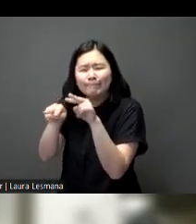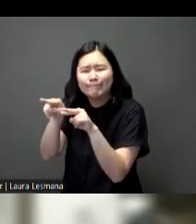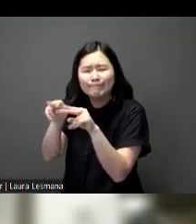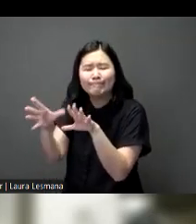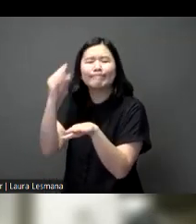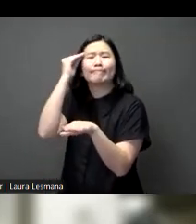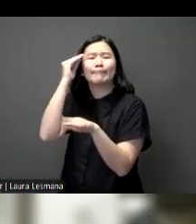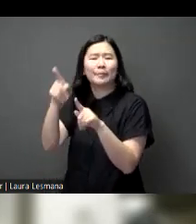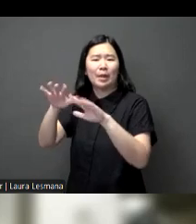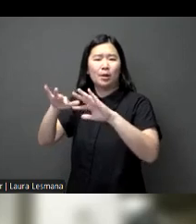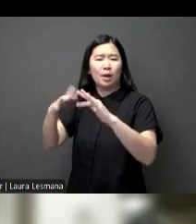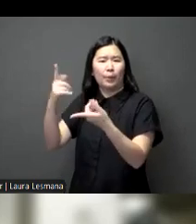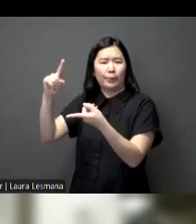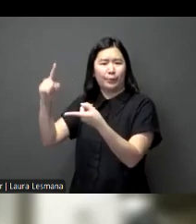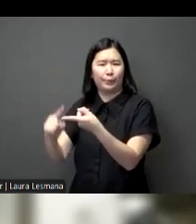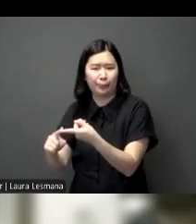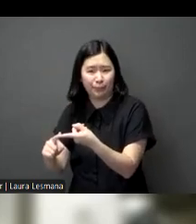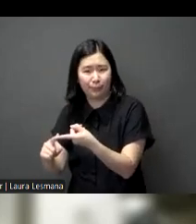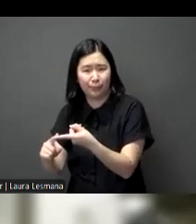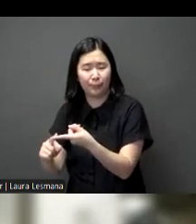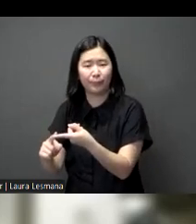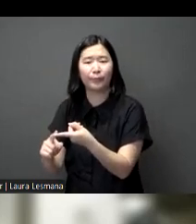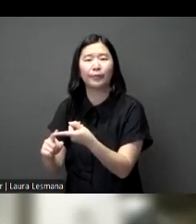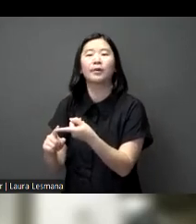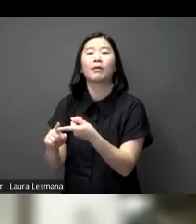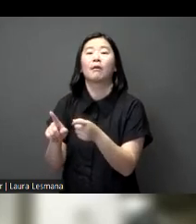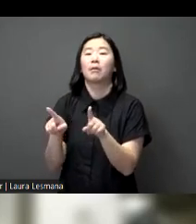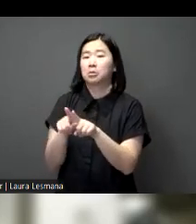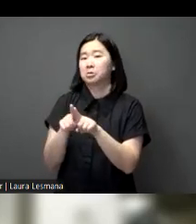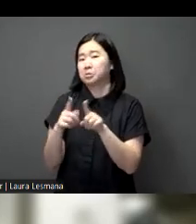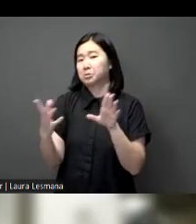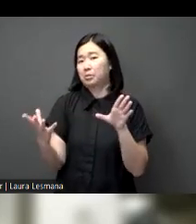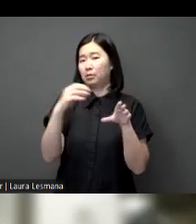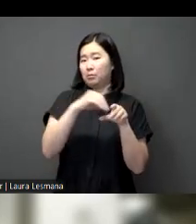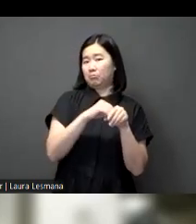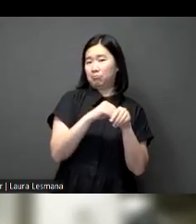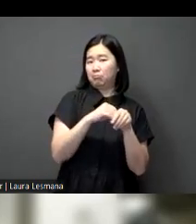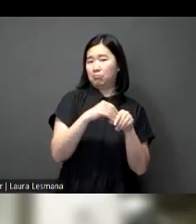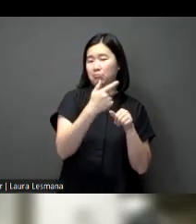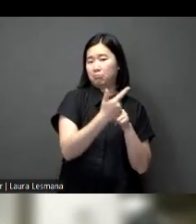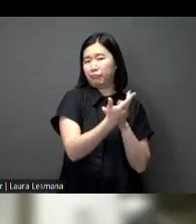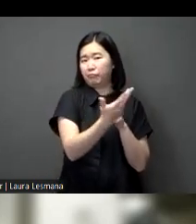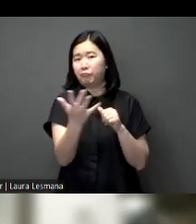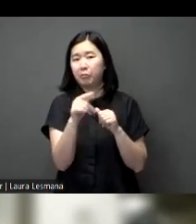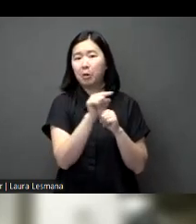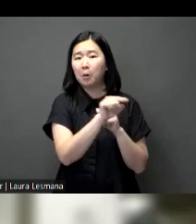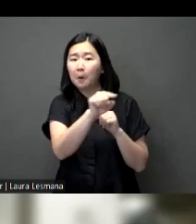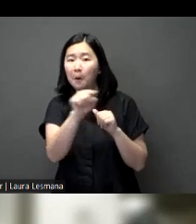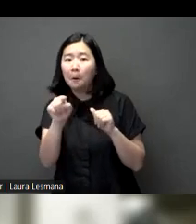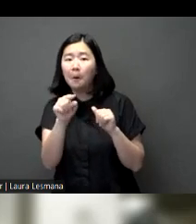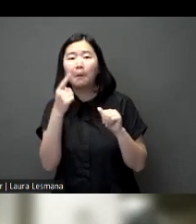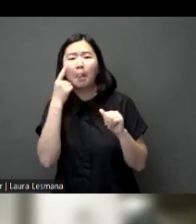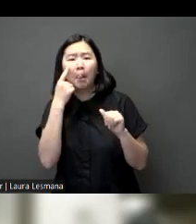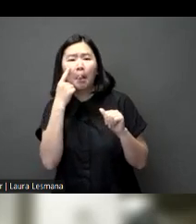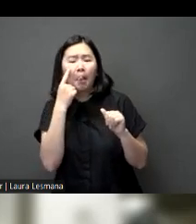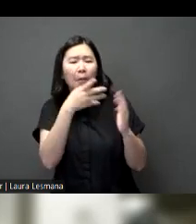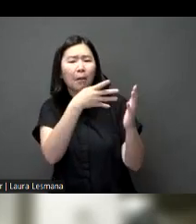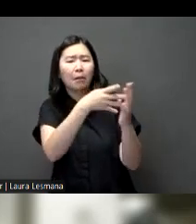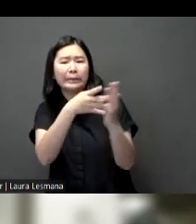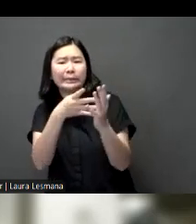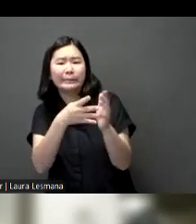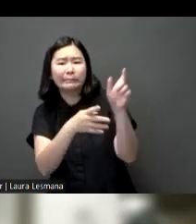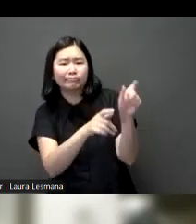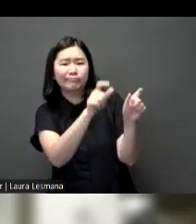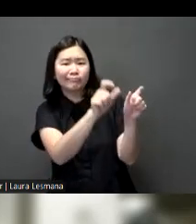tratamiento. Y también comentar que la eliminación del cáncer cervicuterino es una estrategia mundial en donde se